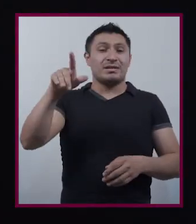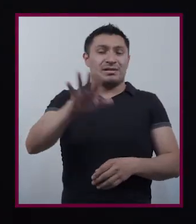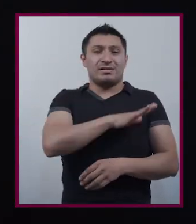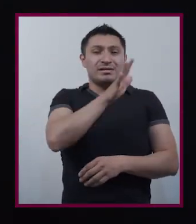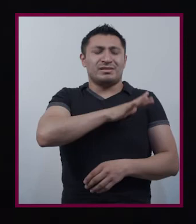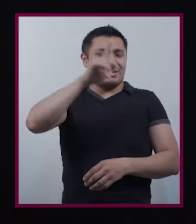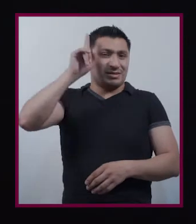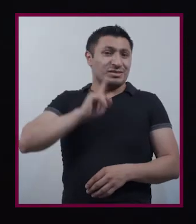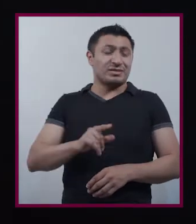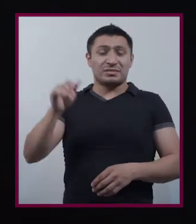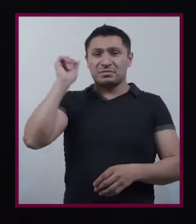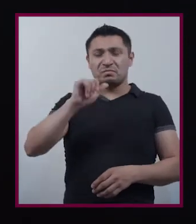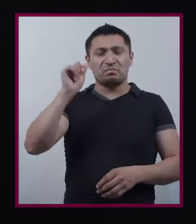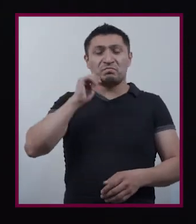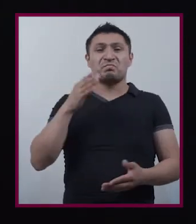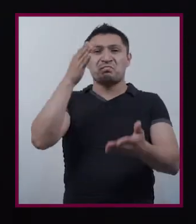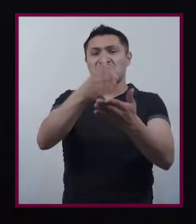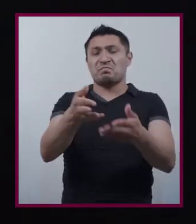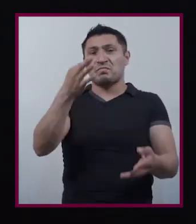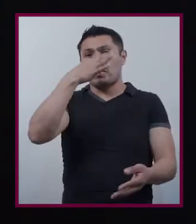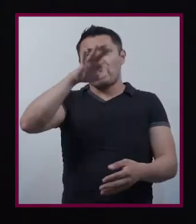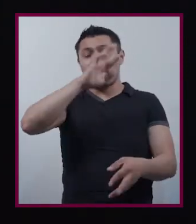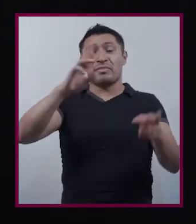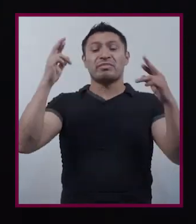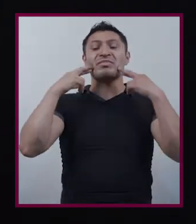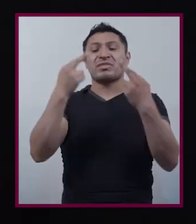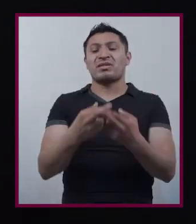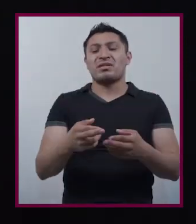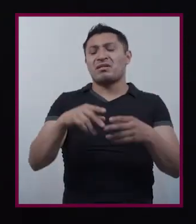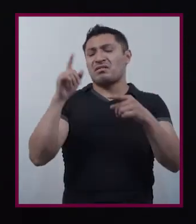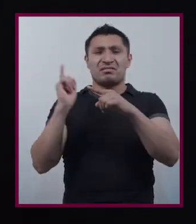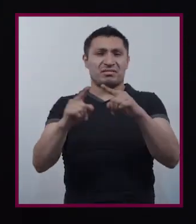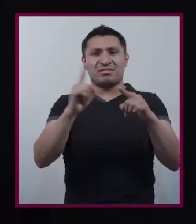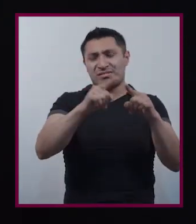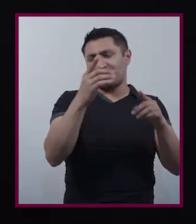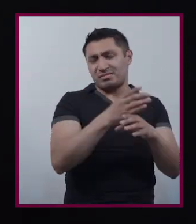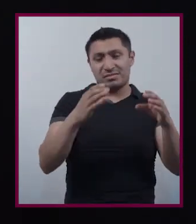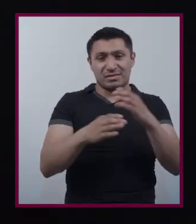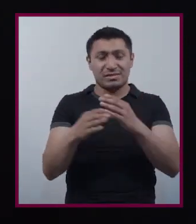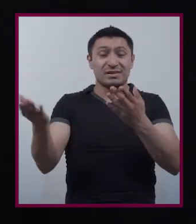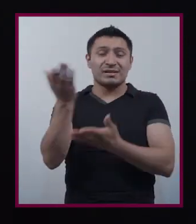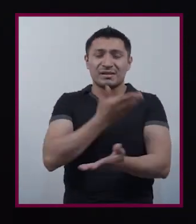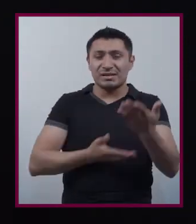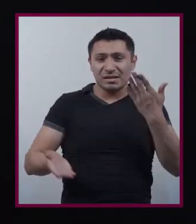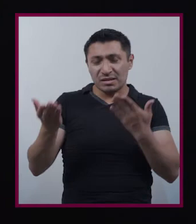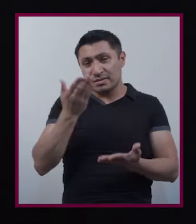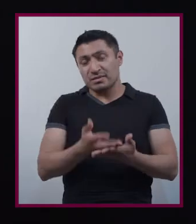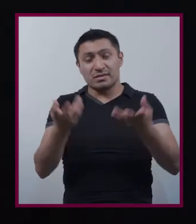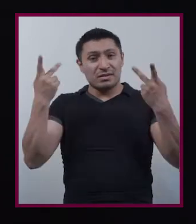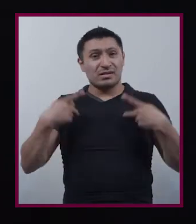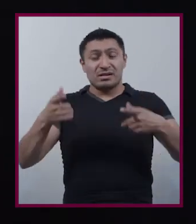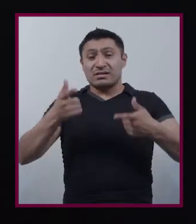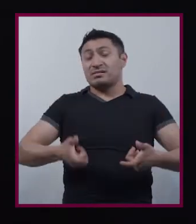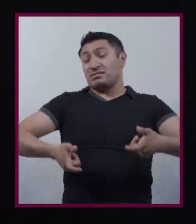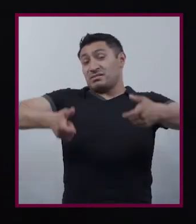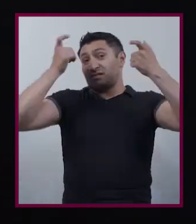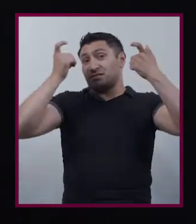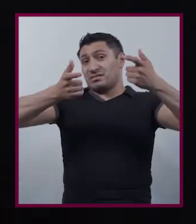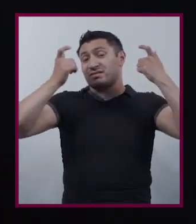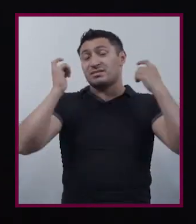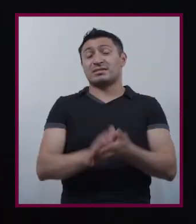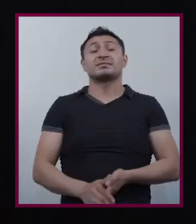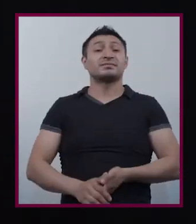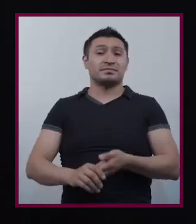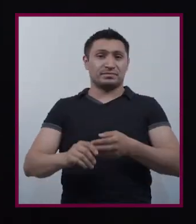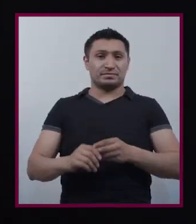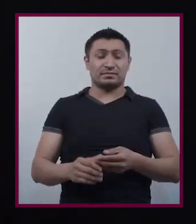Rodríguez con mucha frecuencia asistía a fiestas, reuniones y tertulias, y convivía muy de cerca con personas de la alta sociedad, con